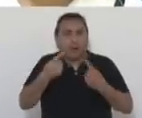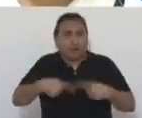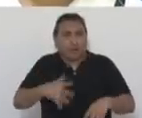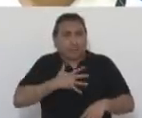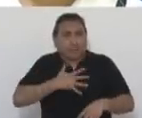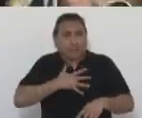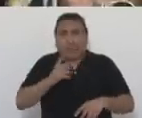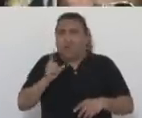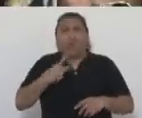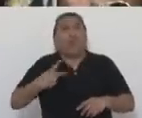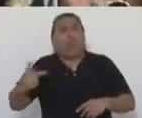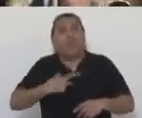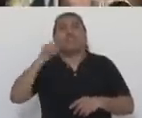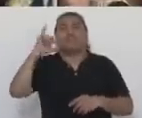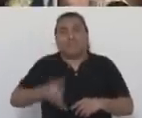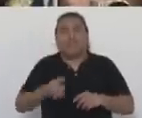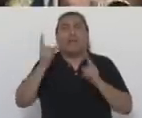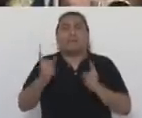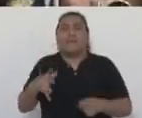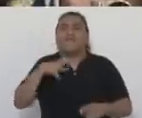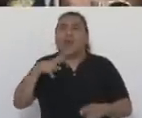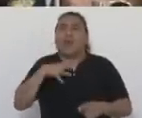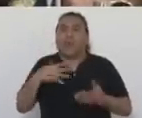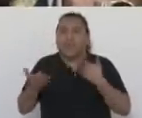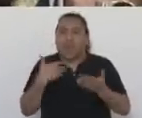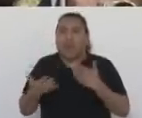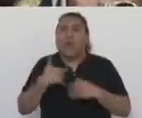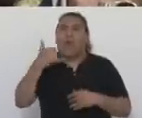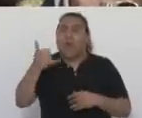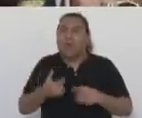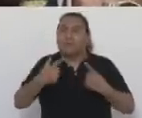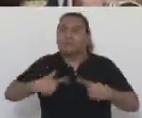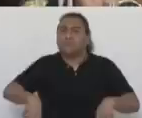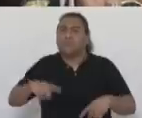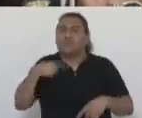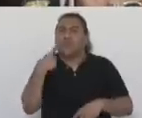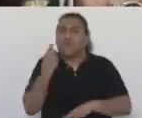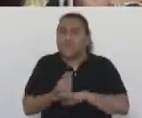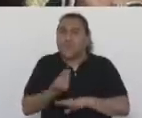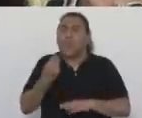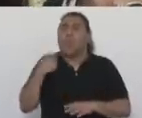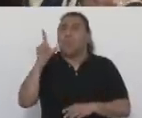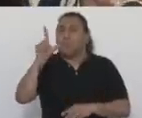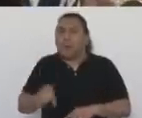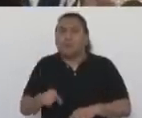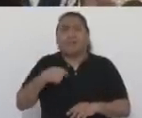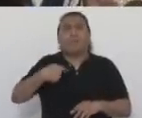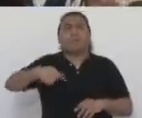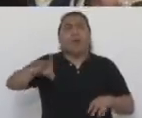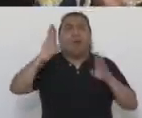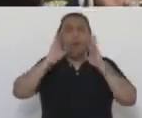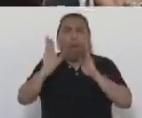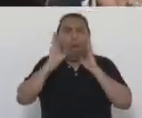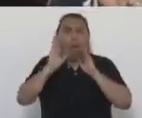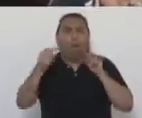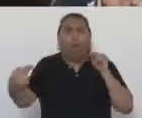partes. Esa falta de diálogo trasciende estas paredes. Vivimos en un país enfocado en la grieta y en el debate